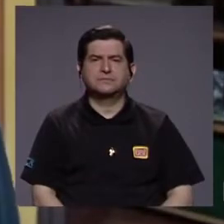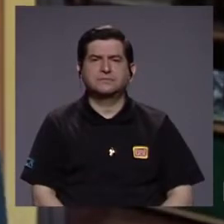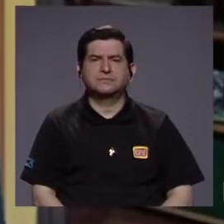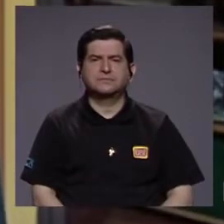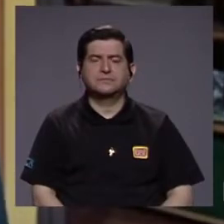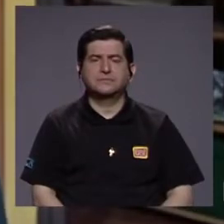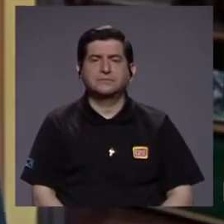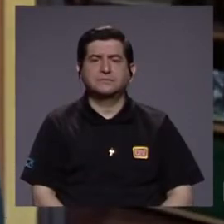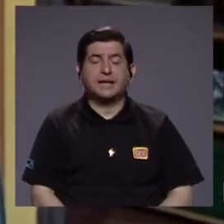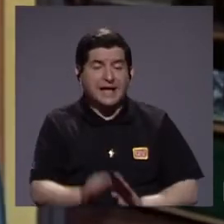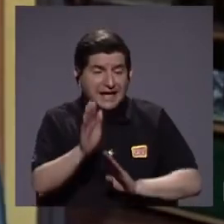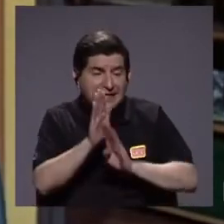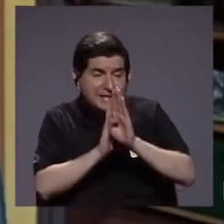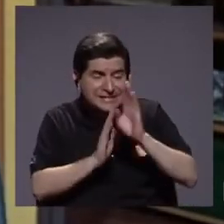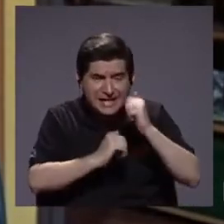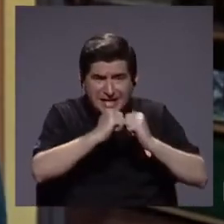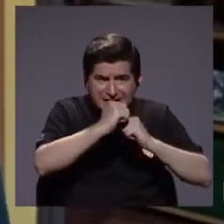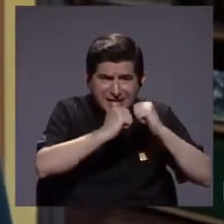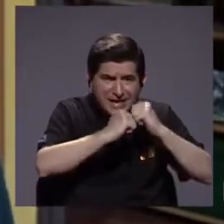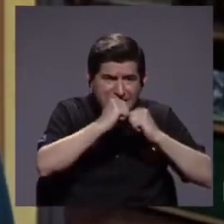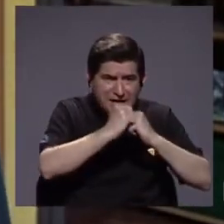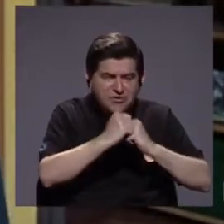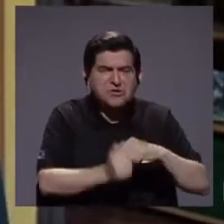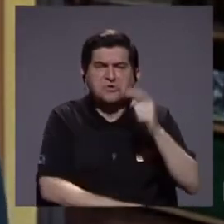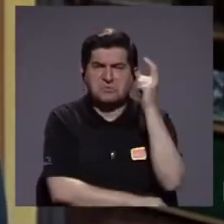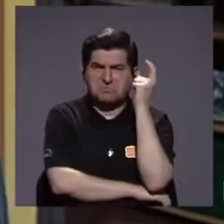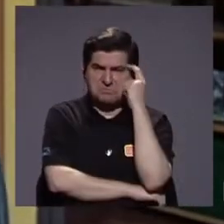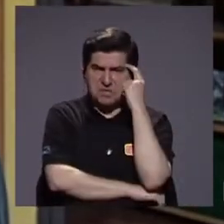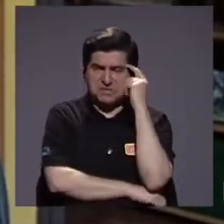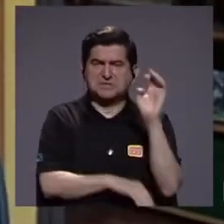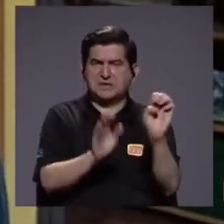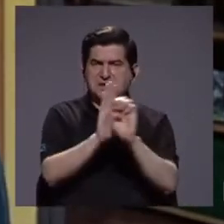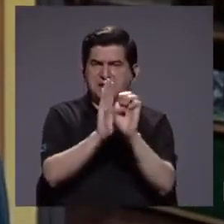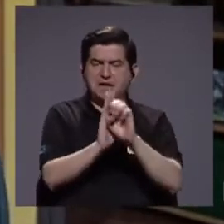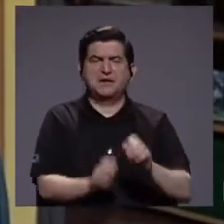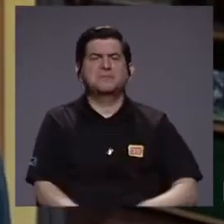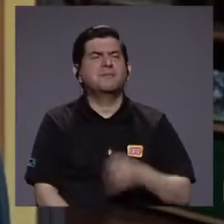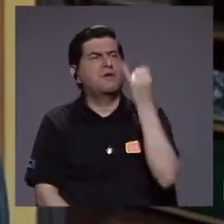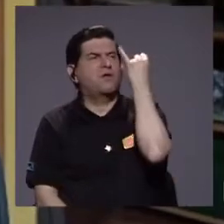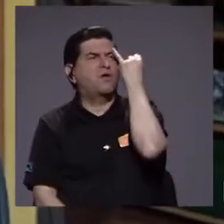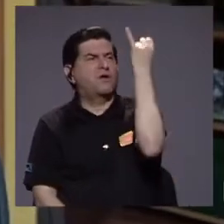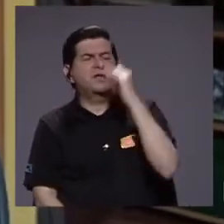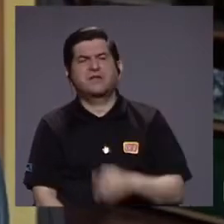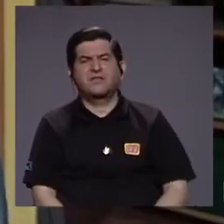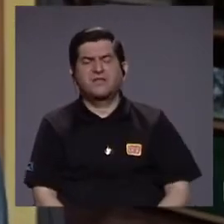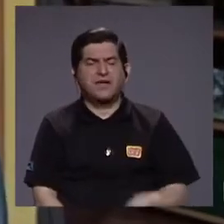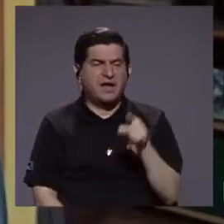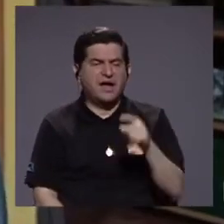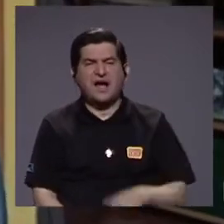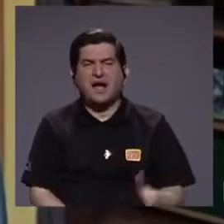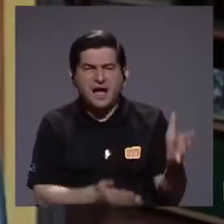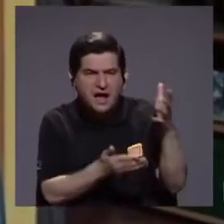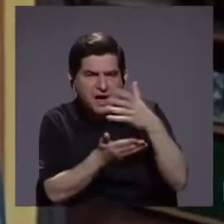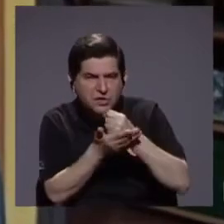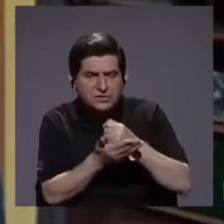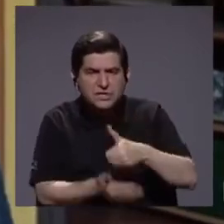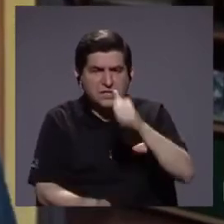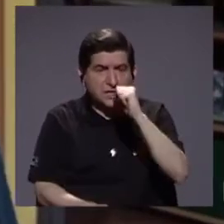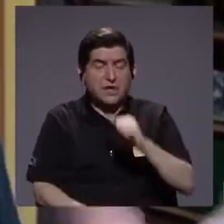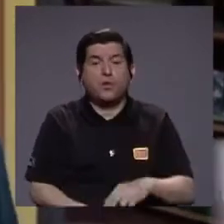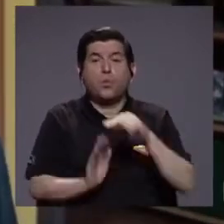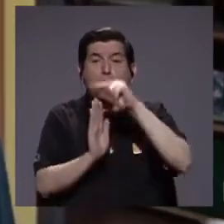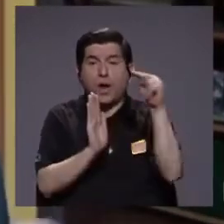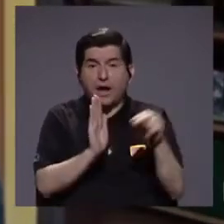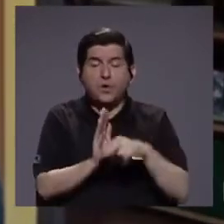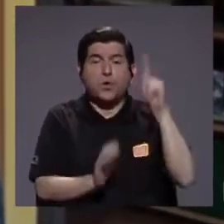En pleno desarrollo de infraestructura se ha considerado, por ejemplo, el concepto de cosecha de agua, que debe estar integrado como una